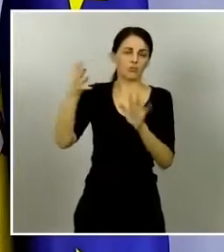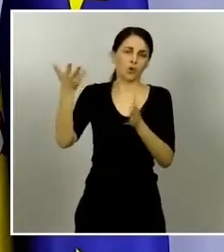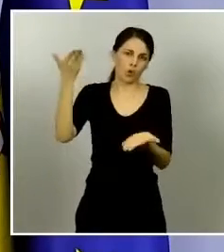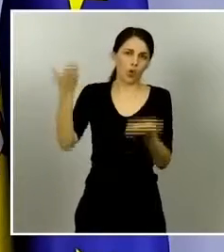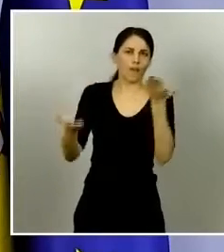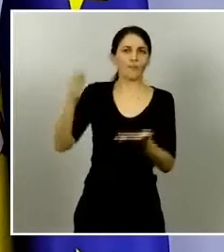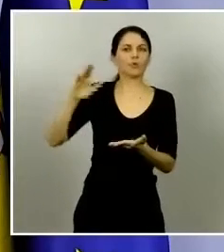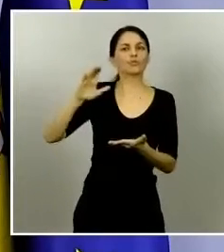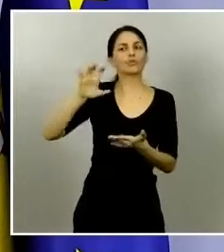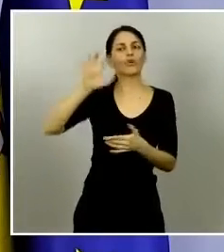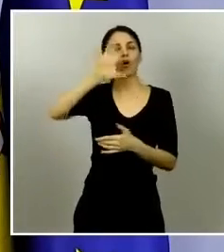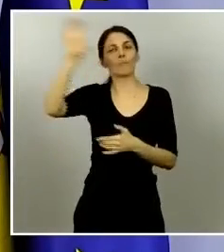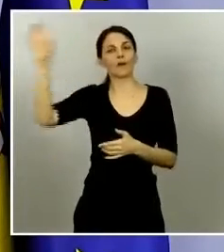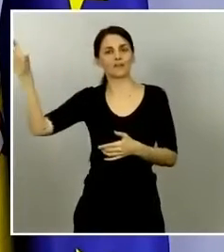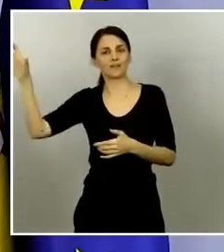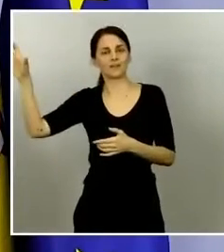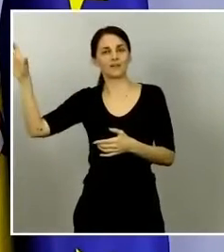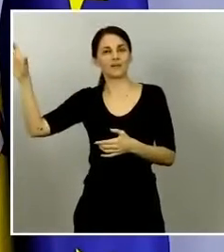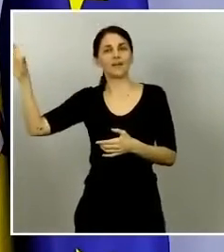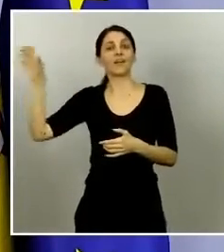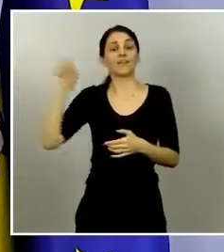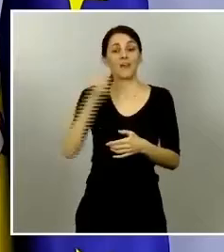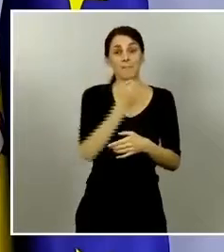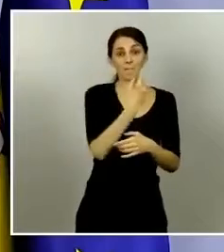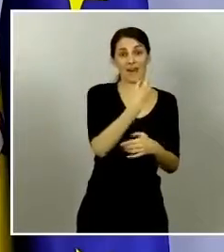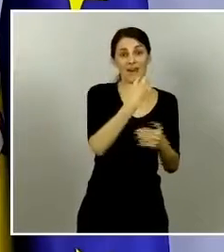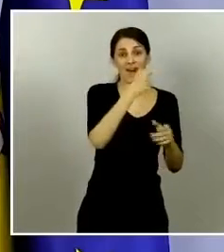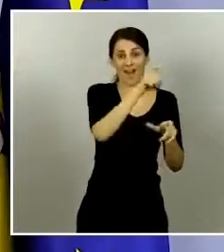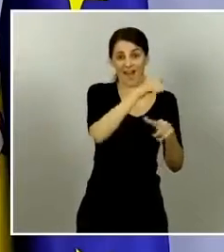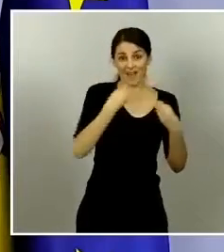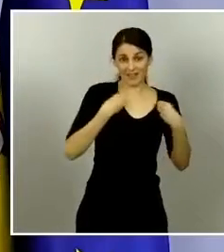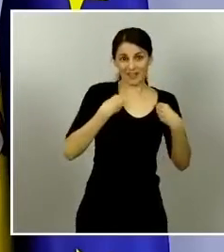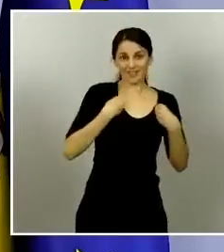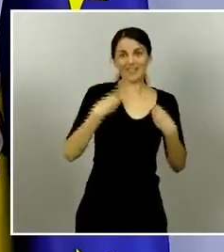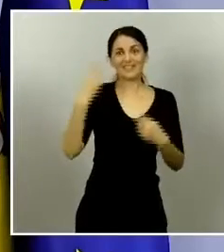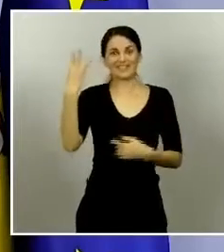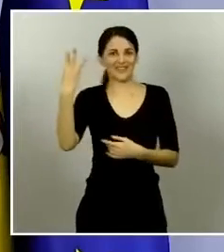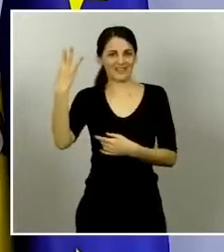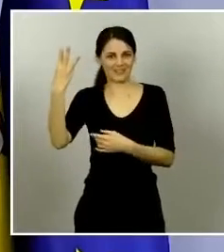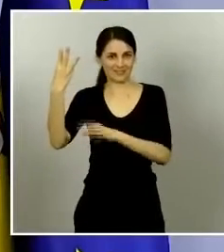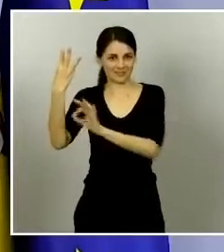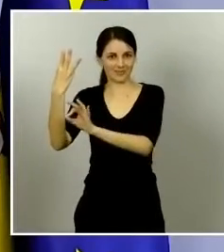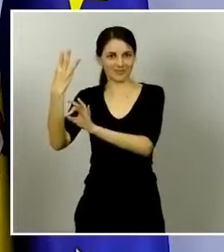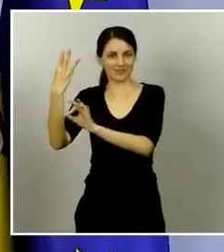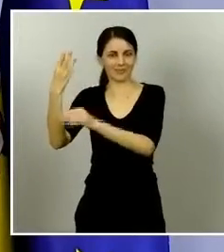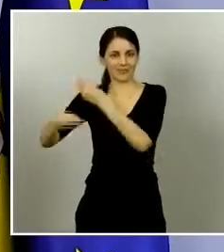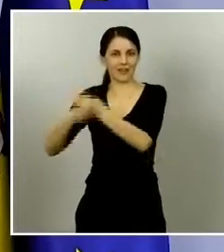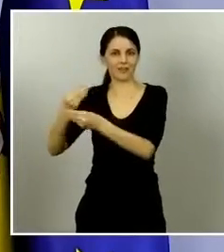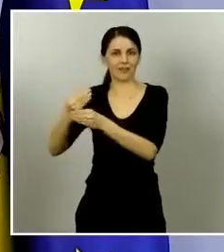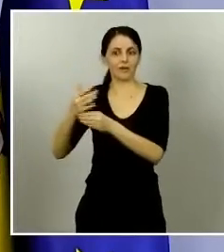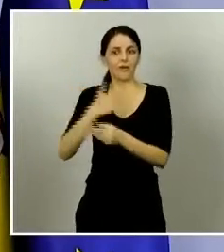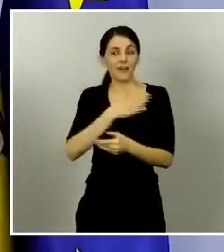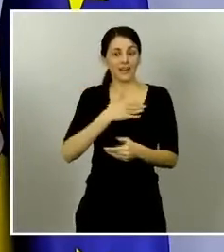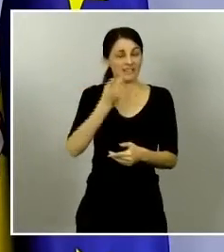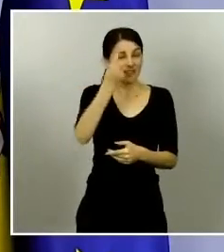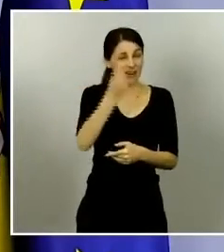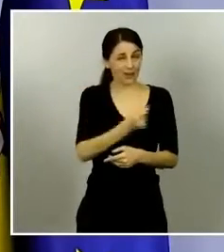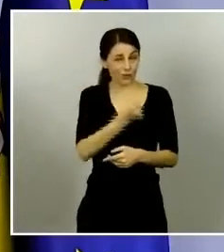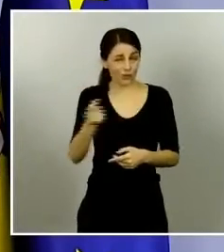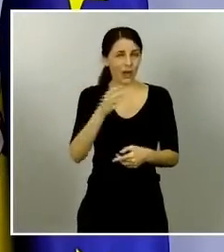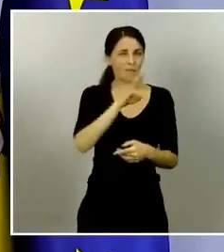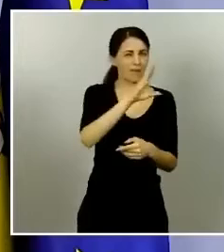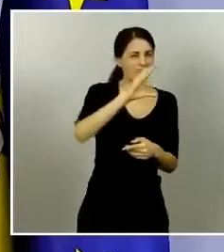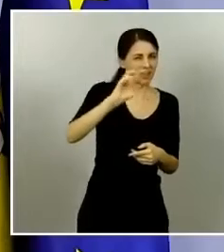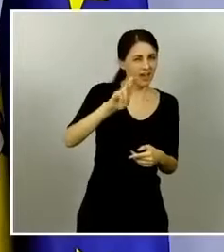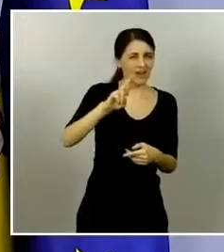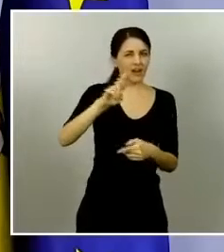Y la ratio a nivel de país es de 28,3 por cada 1.000 habitantes. En conjunto, en nuestro país, hasta el 21 de mayo, se han